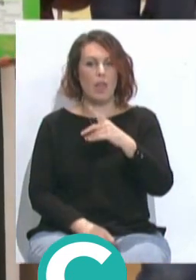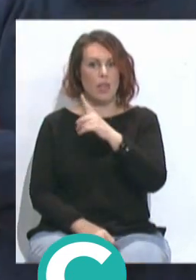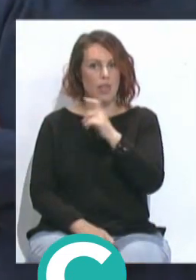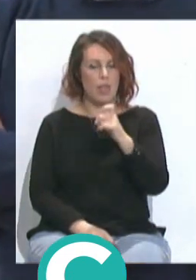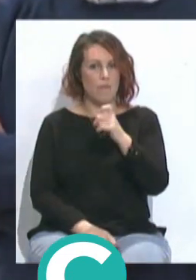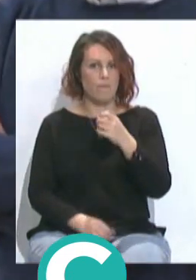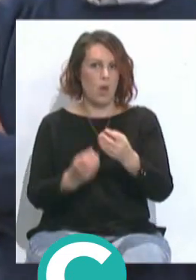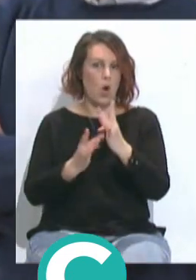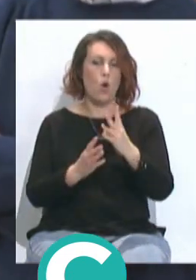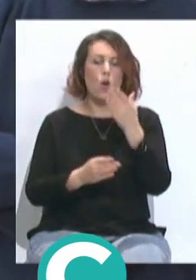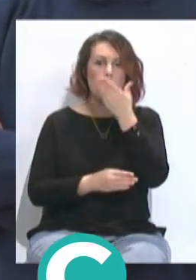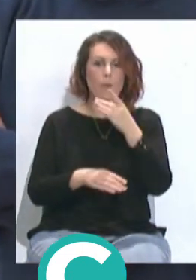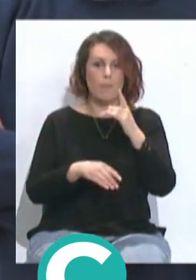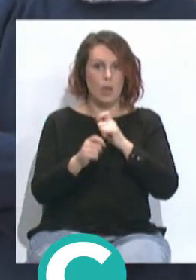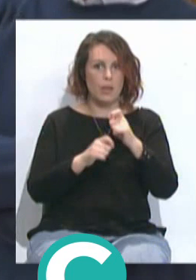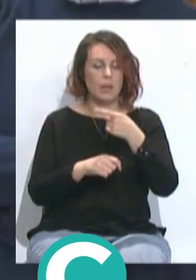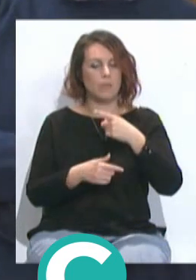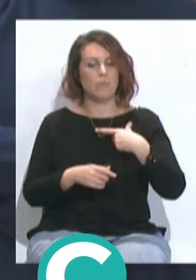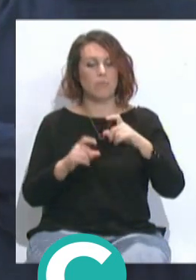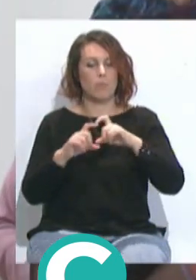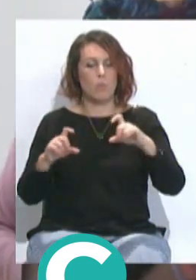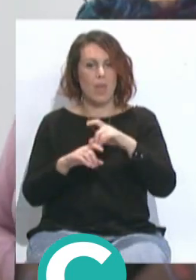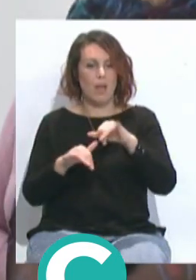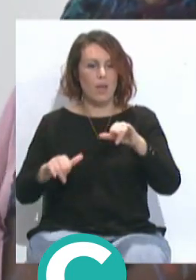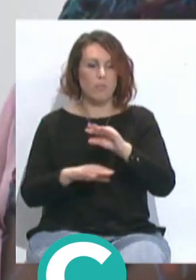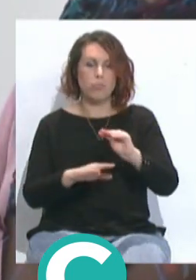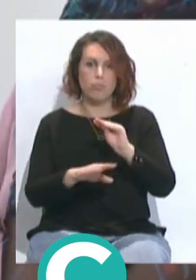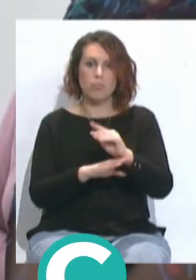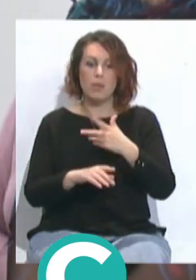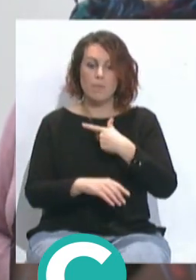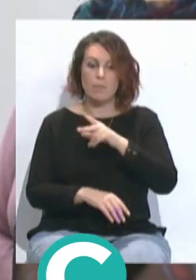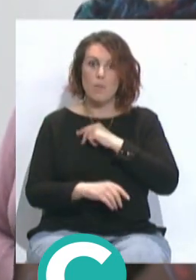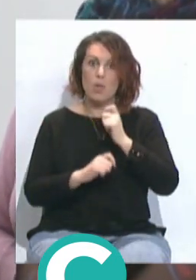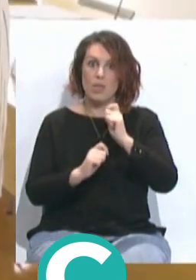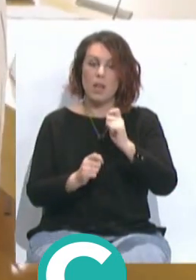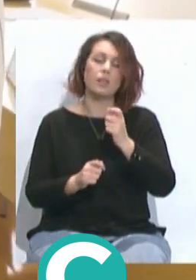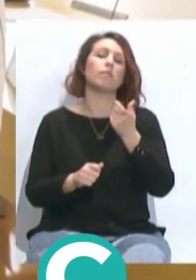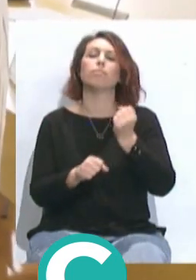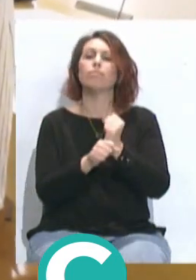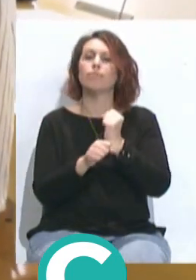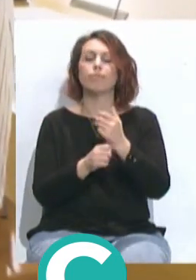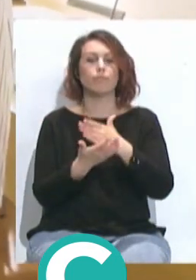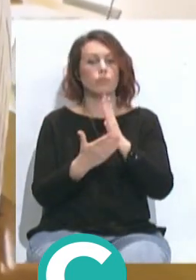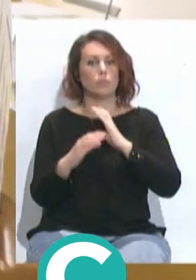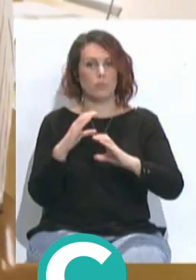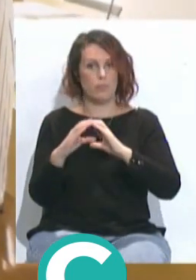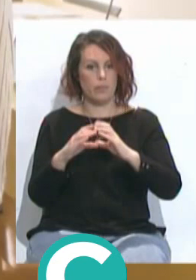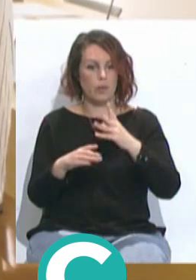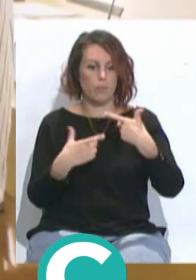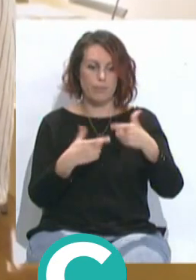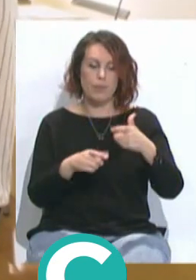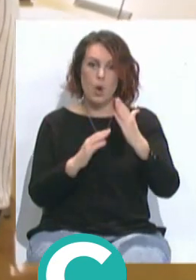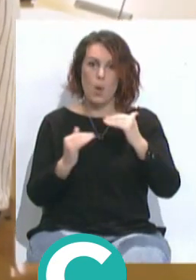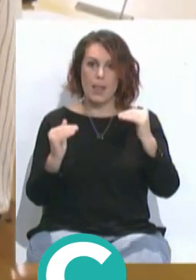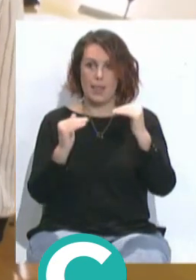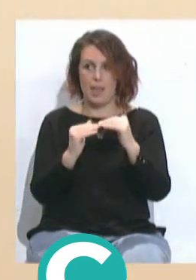de Periodistas con el patrocinio de la Mancomunidad de la Bahía. Estos galardones se conceden al trabajo de los medios de comunicación en el ámbito de